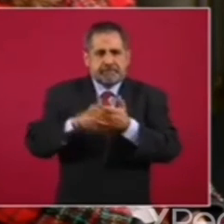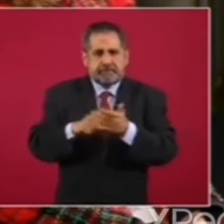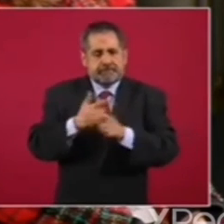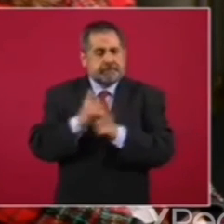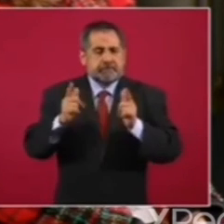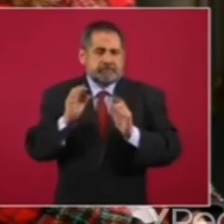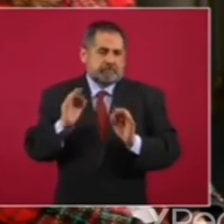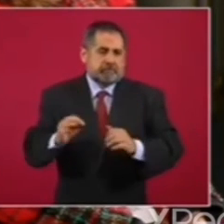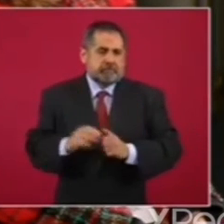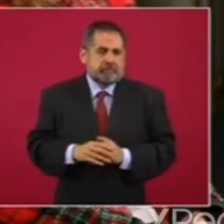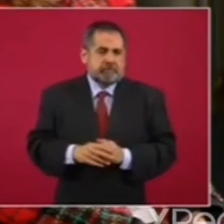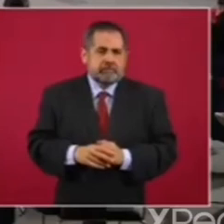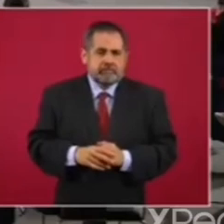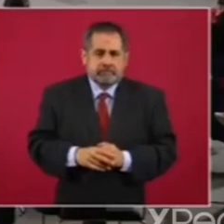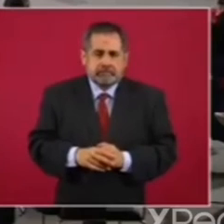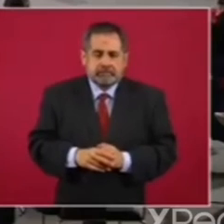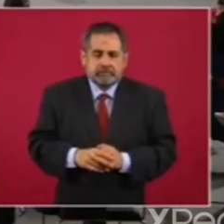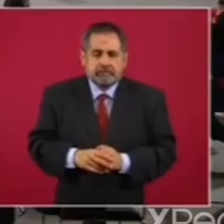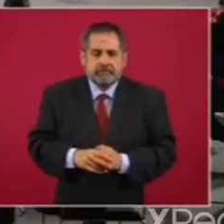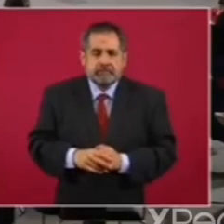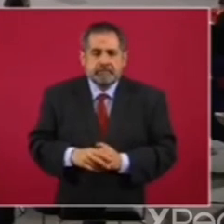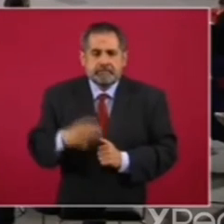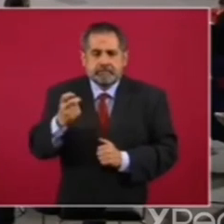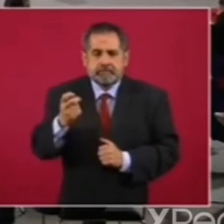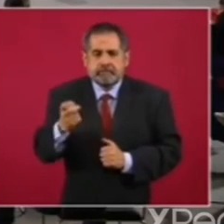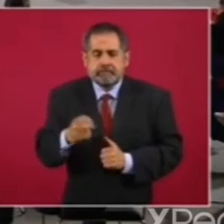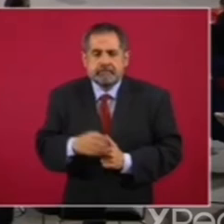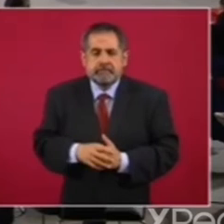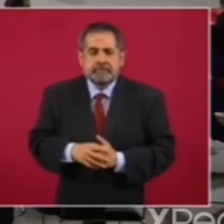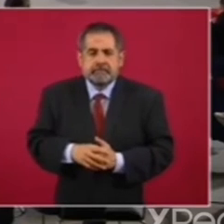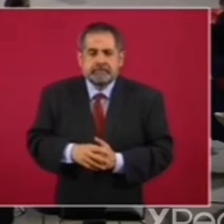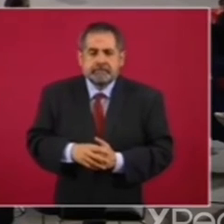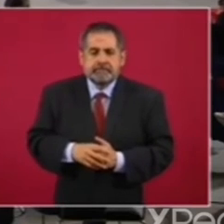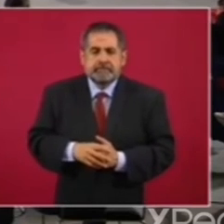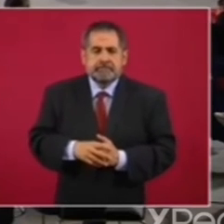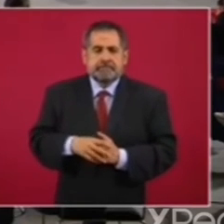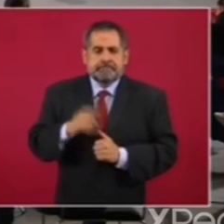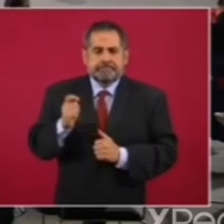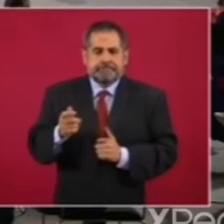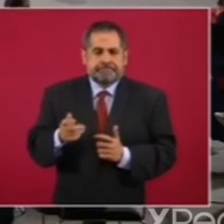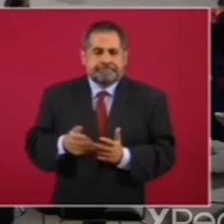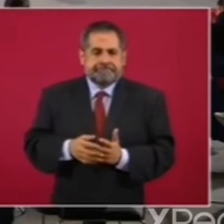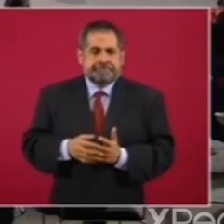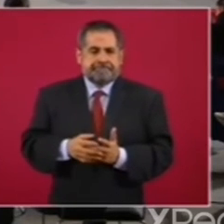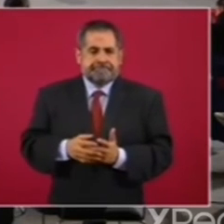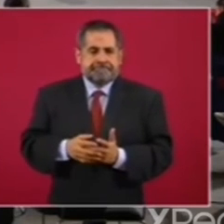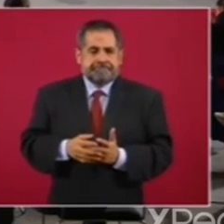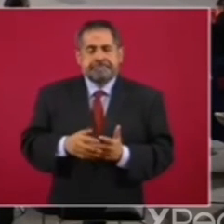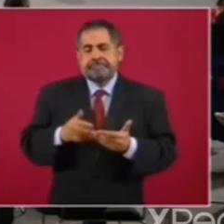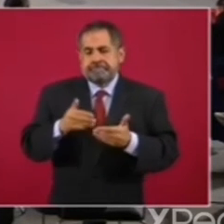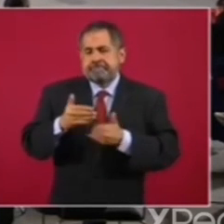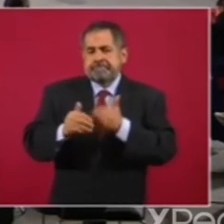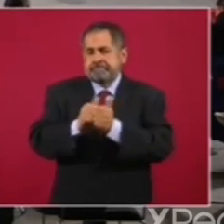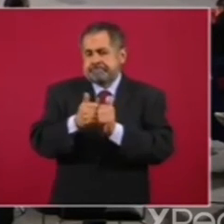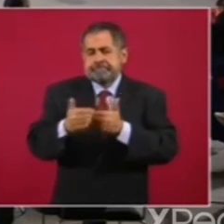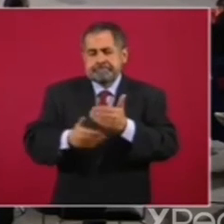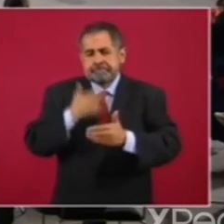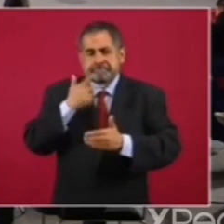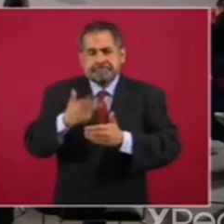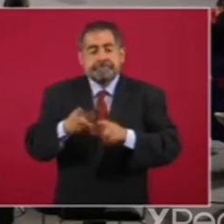a las playas. Es un proceso. Lo